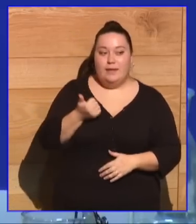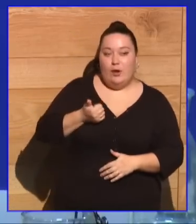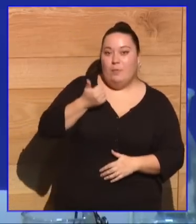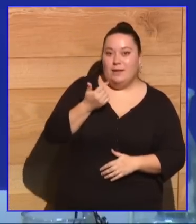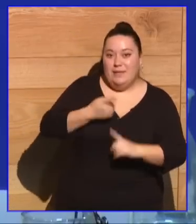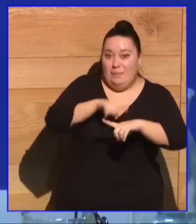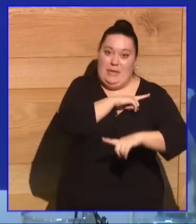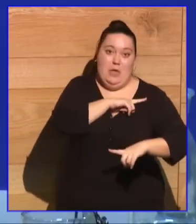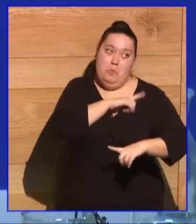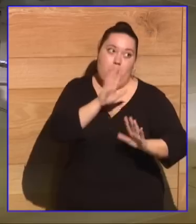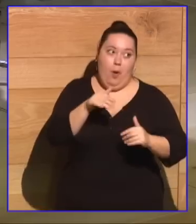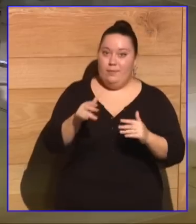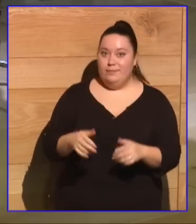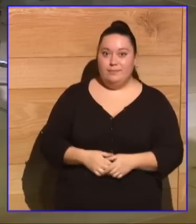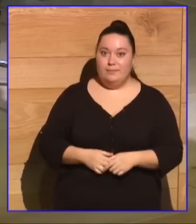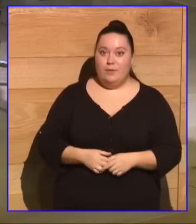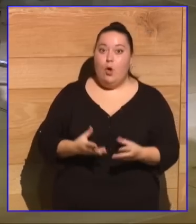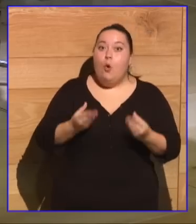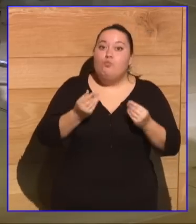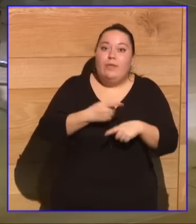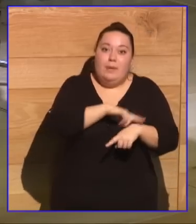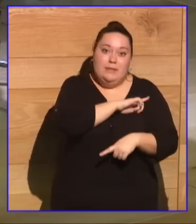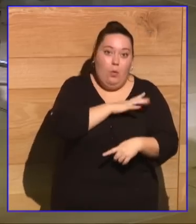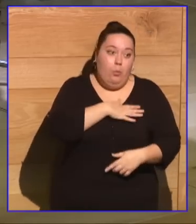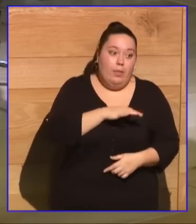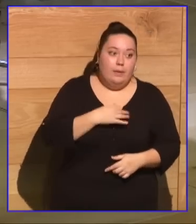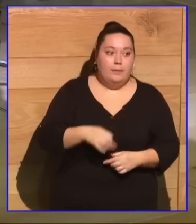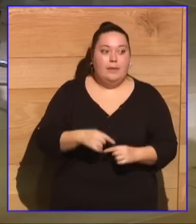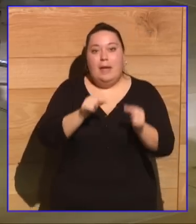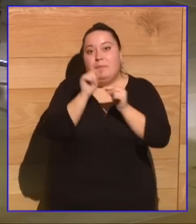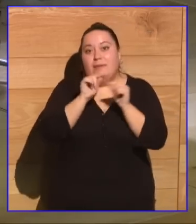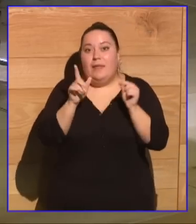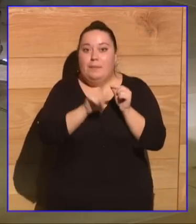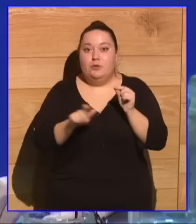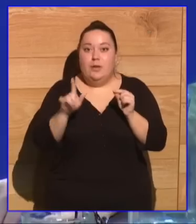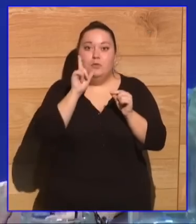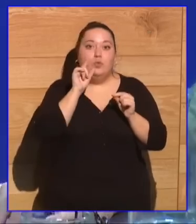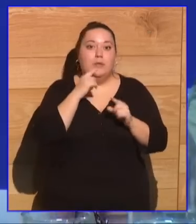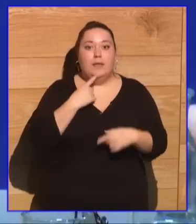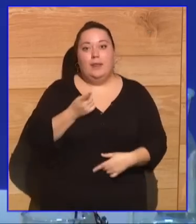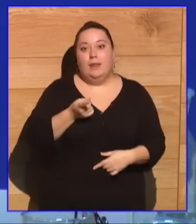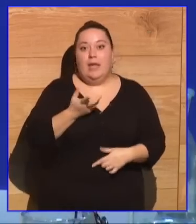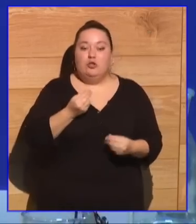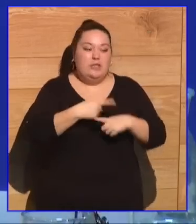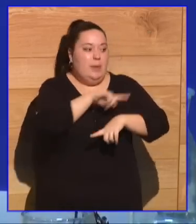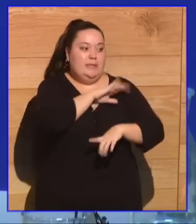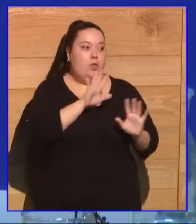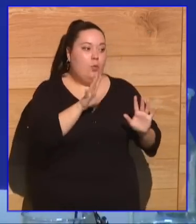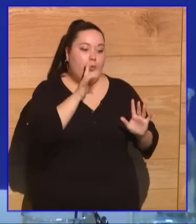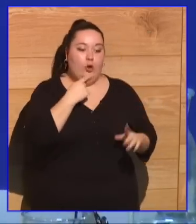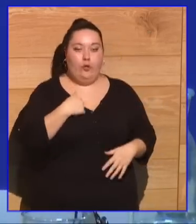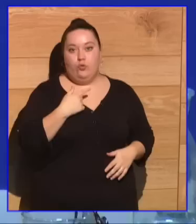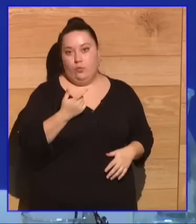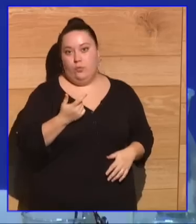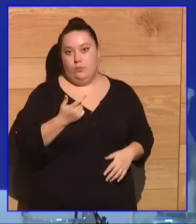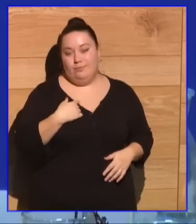¿No? Muy demasiado. Pero me gusta mucho esa medida que tiene la gente en Twitter de decir esto es demasiado porque lo digo